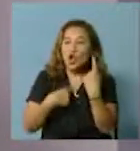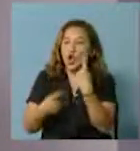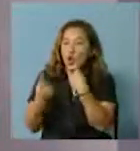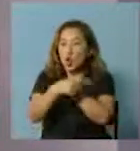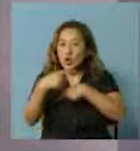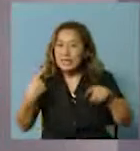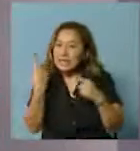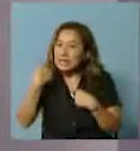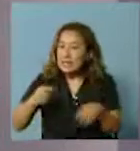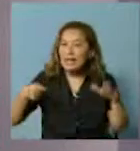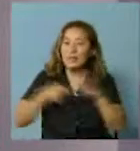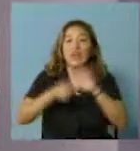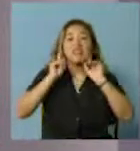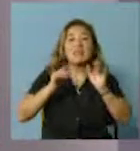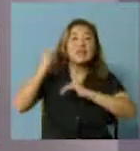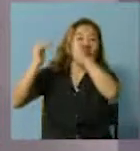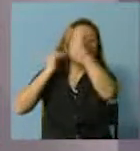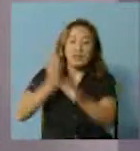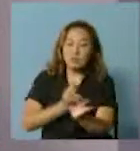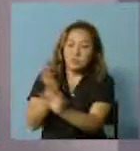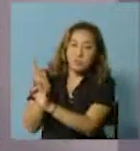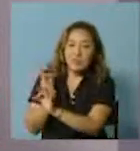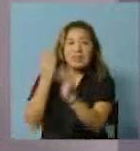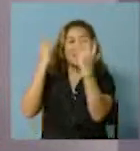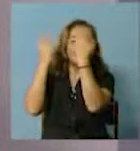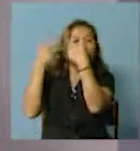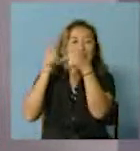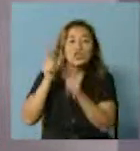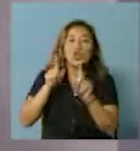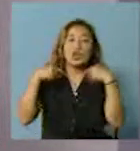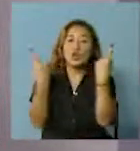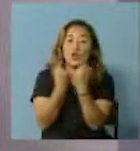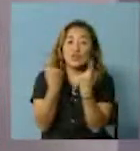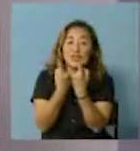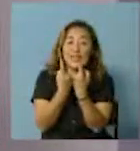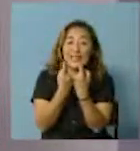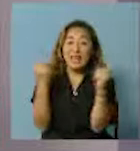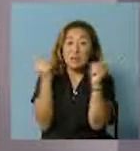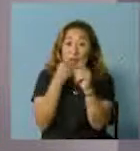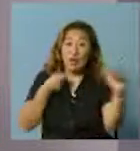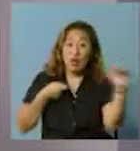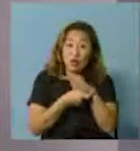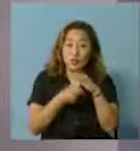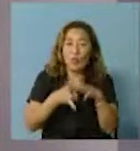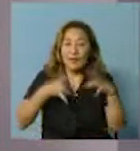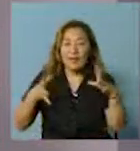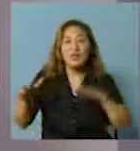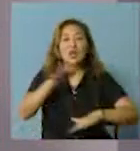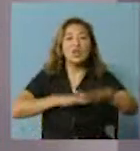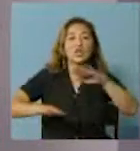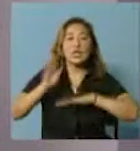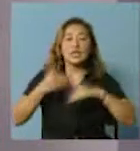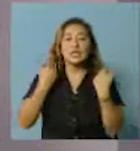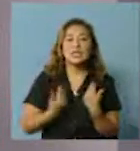hacer prevención capacitación y concientización la oficina anticorrupción ha organizado este